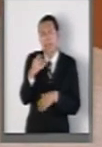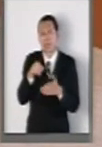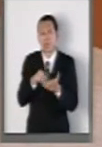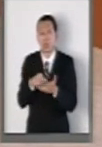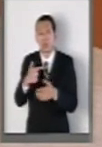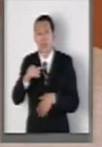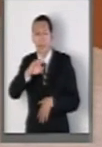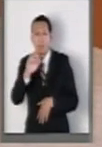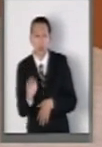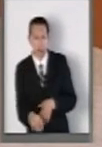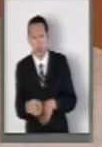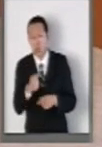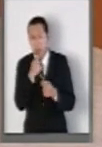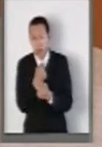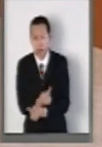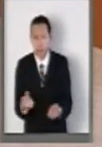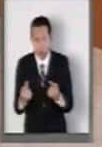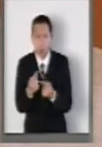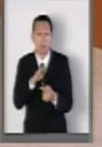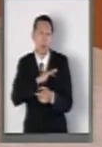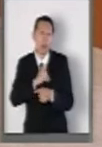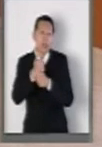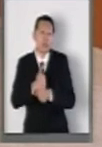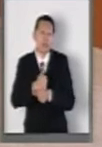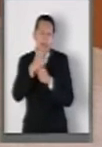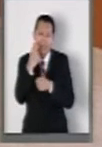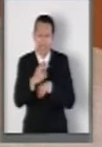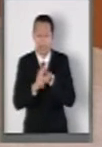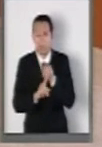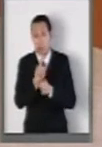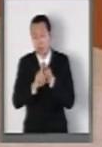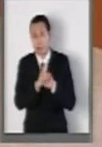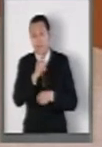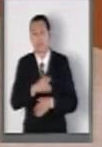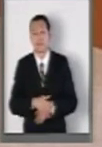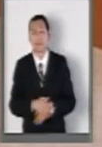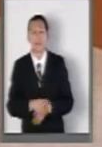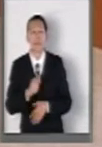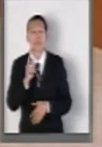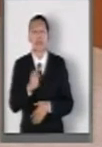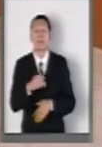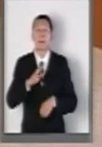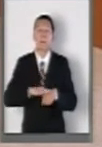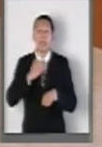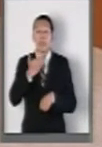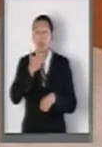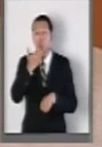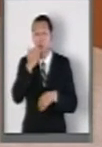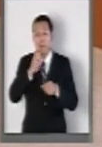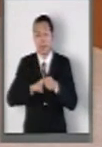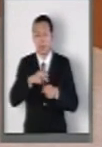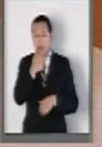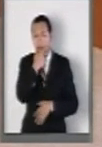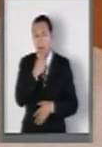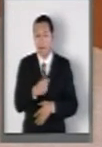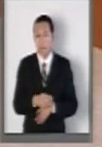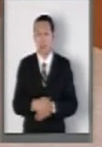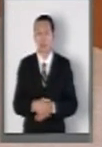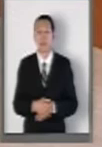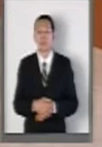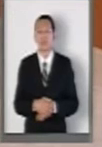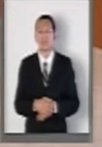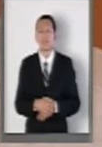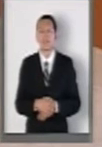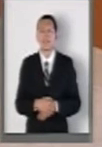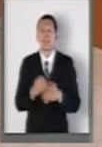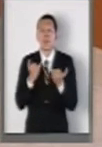10.7% de los infantes sufren de este padecimiento, el cual es más frecuente en varones. Es un